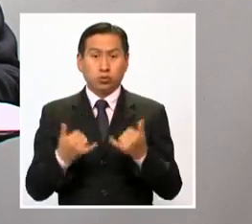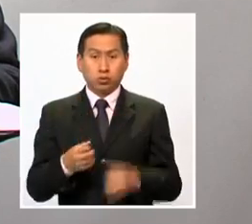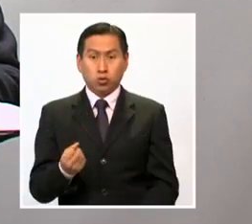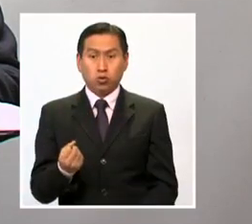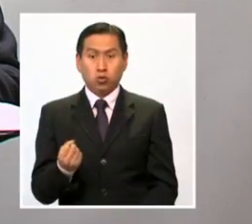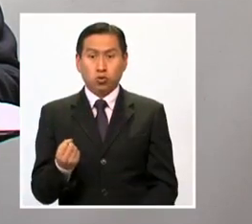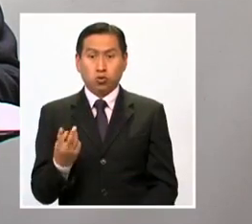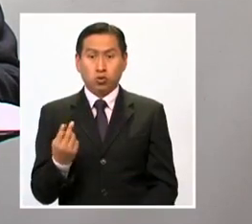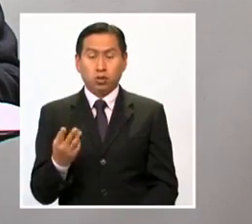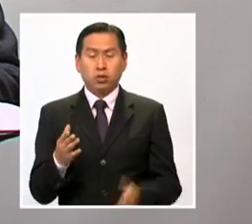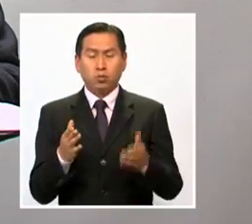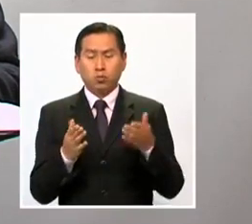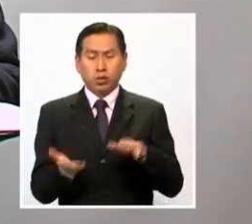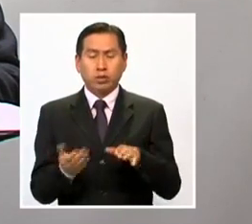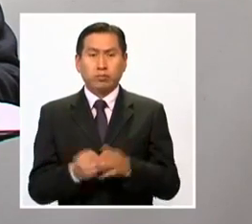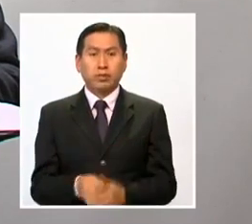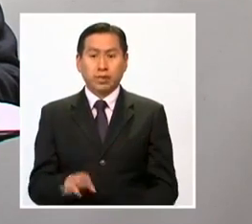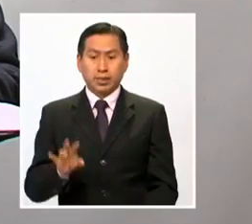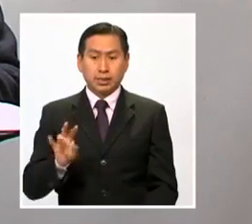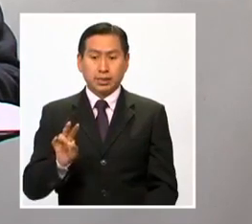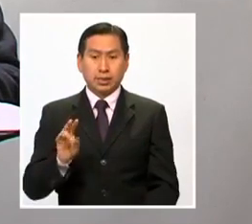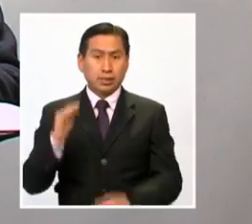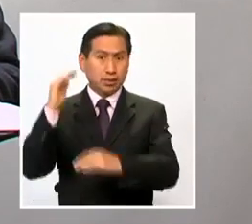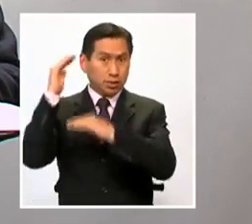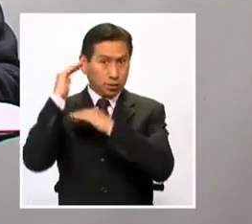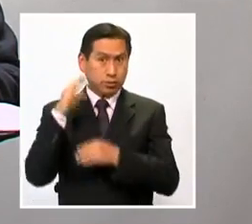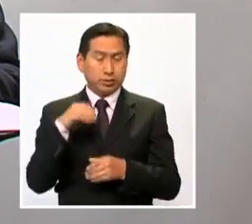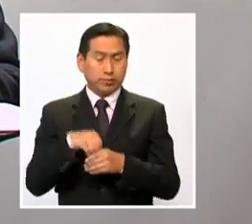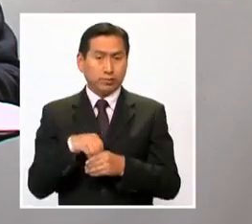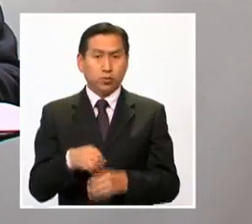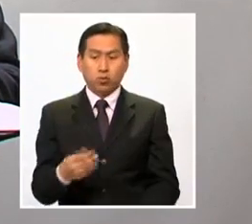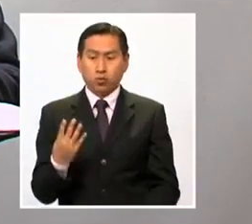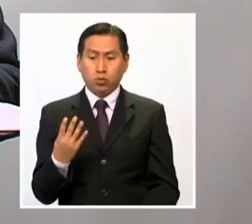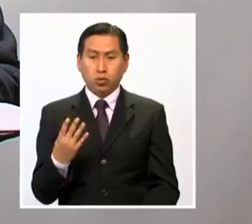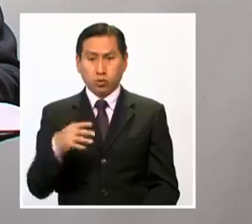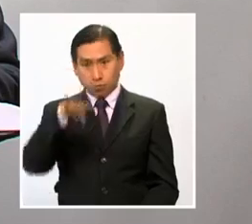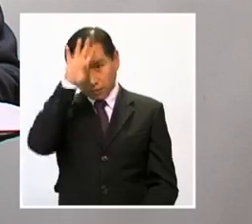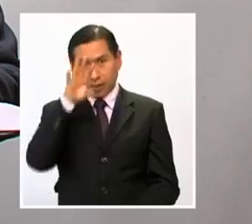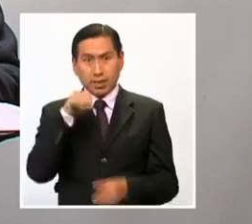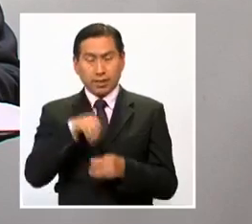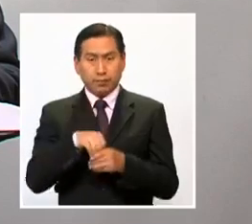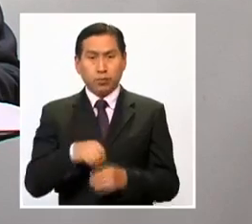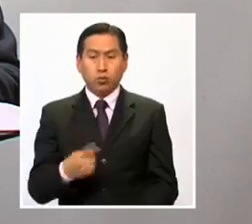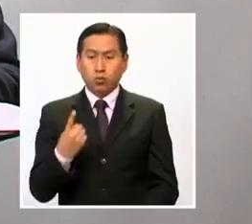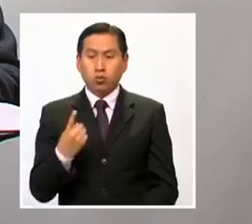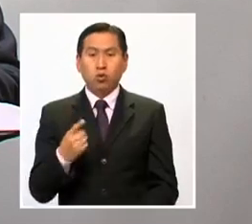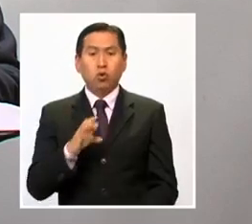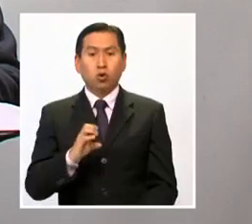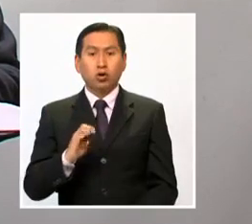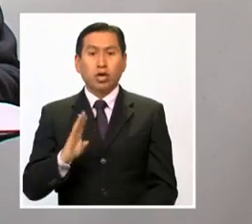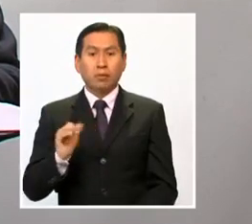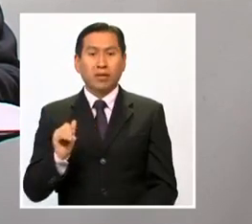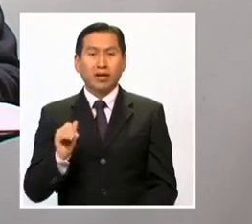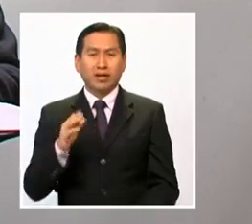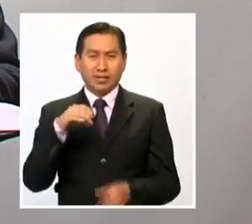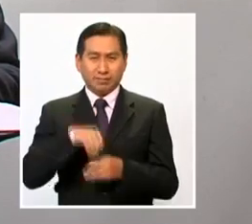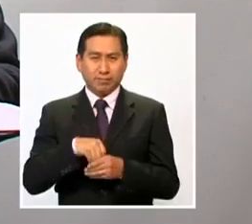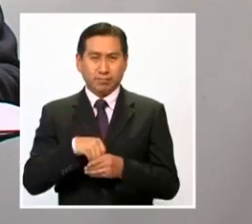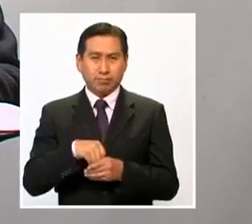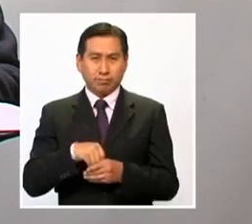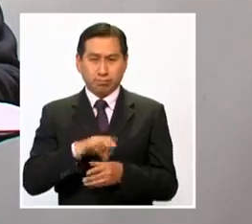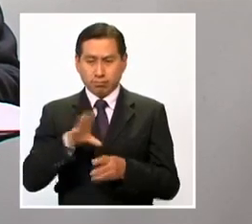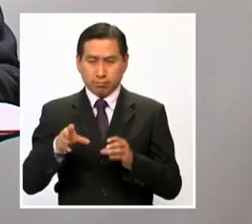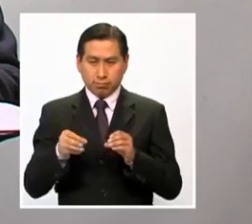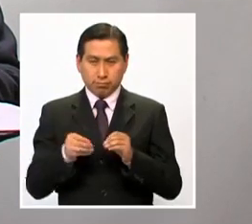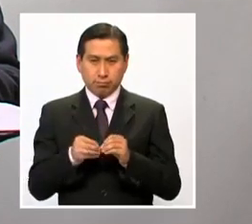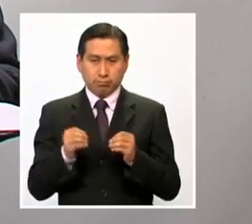fallecidos 7 en santa cruz 4 en beni y 1 en cochabamba haciendo un